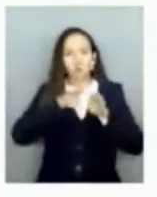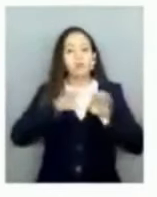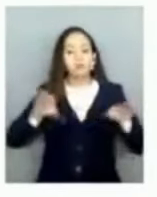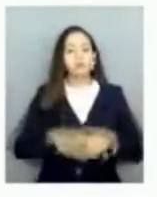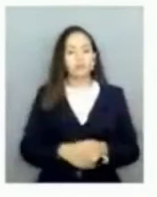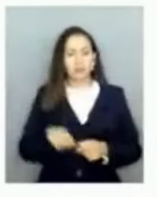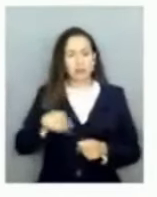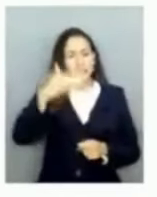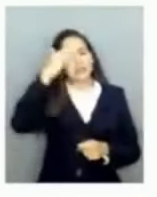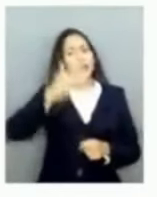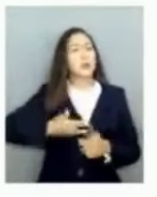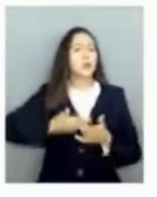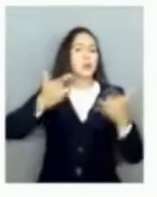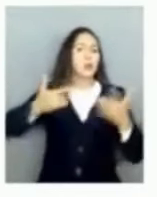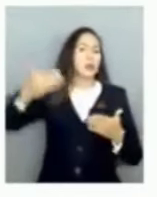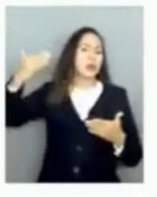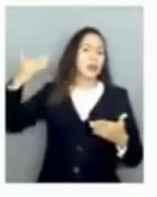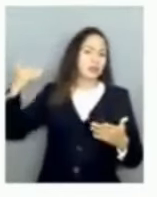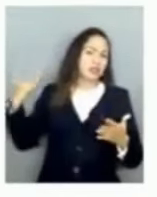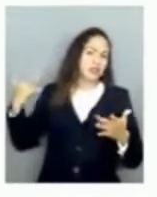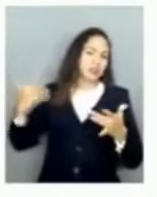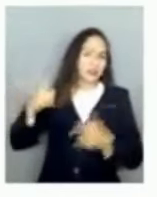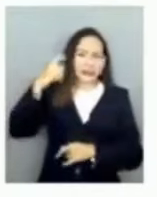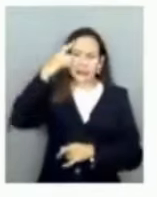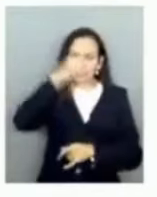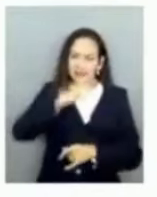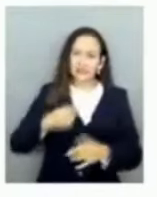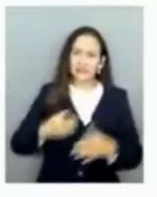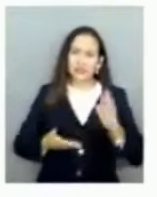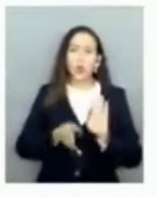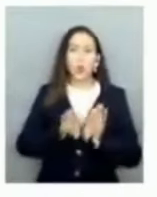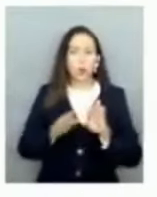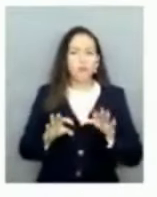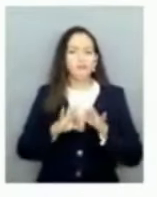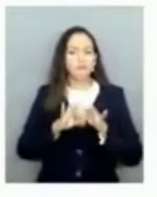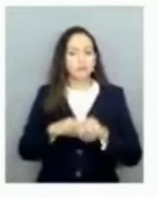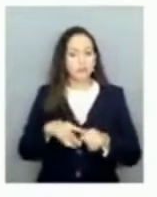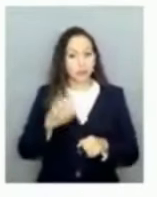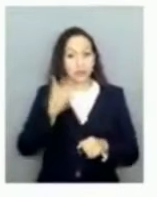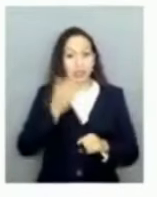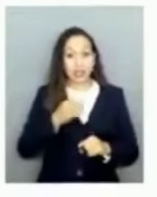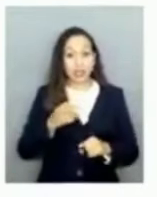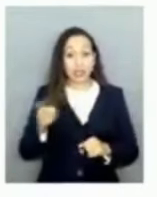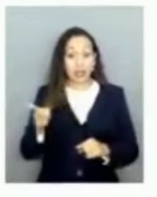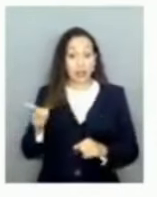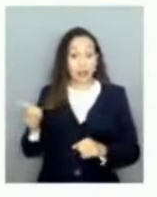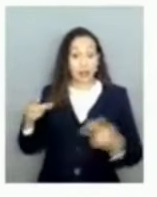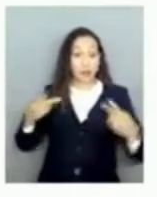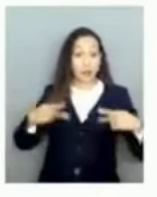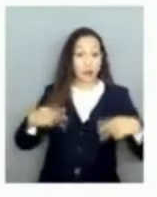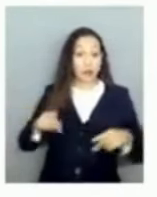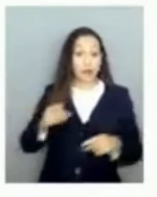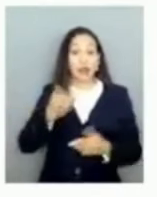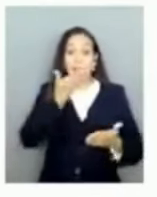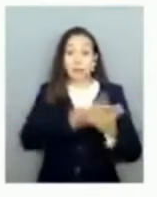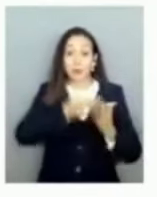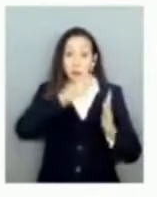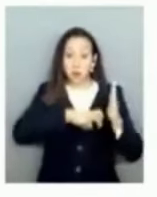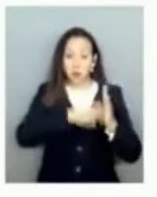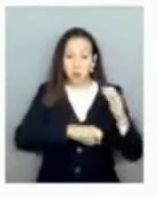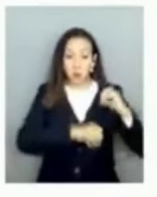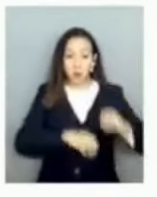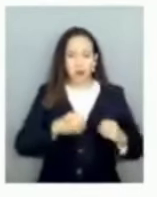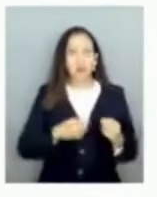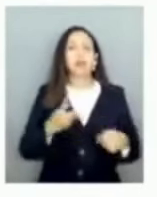costado construir si la reforma judicial se aprueba en sus términos ya no llegará la persona más